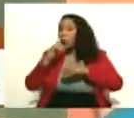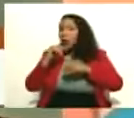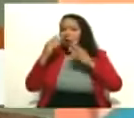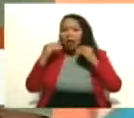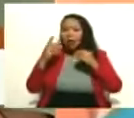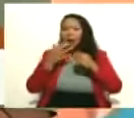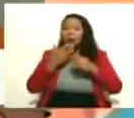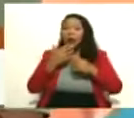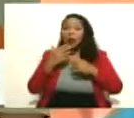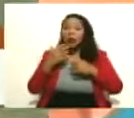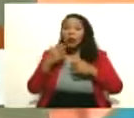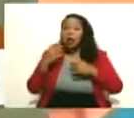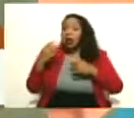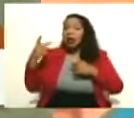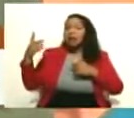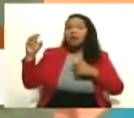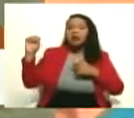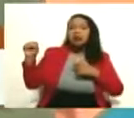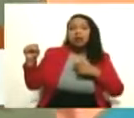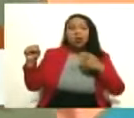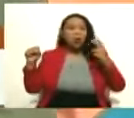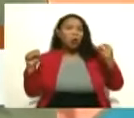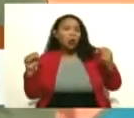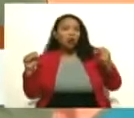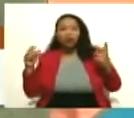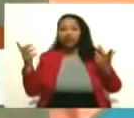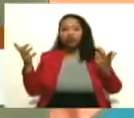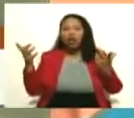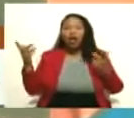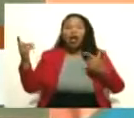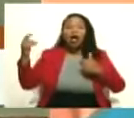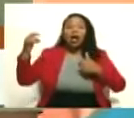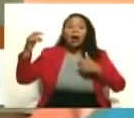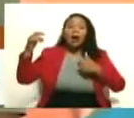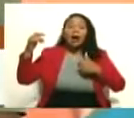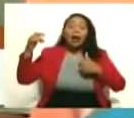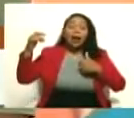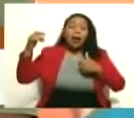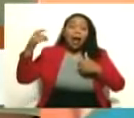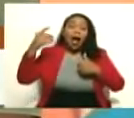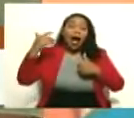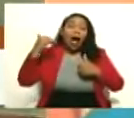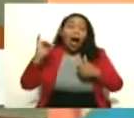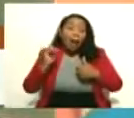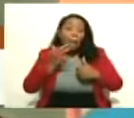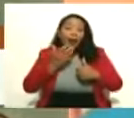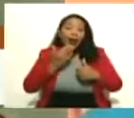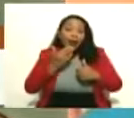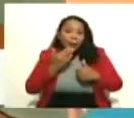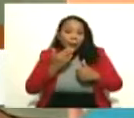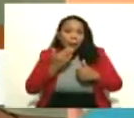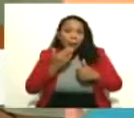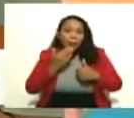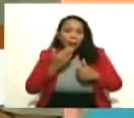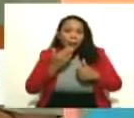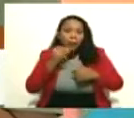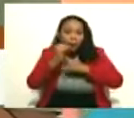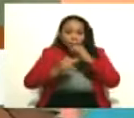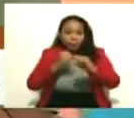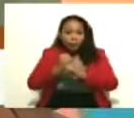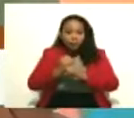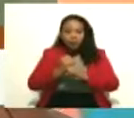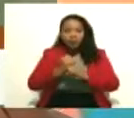ambas partes no digan, sí, queremos que la Corte dirima este tema. Por lo tanto, es ilegal que reconozcan este tema sin la autorización de